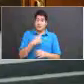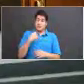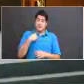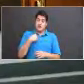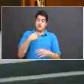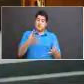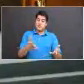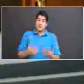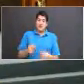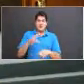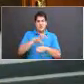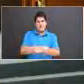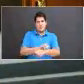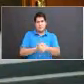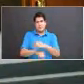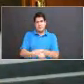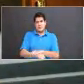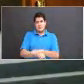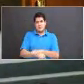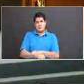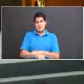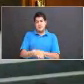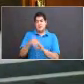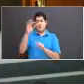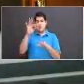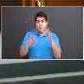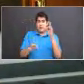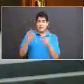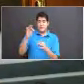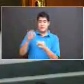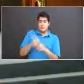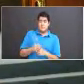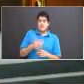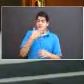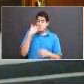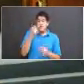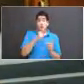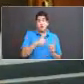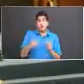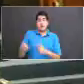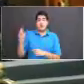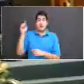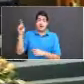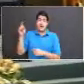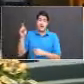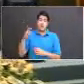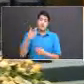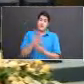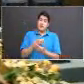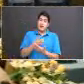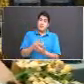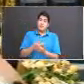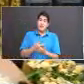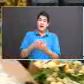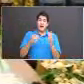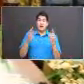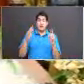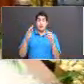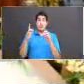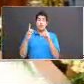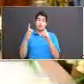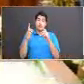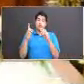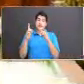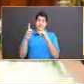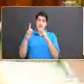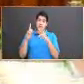Mejor que los sigan a ellos, ya que los siguen, y que paguen sus conciertos. Pero yo no voy a ser